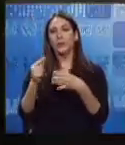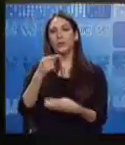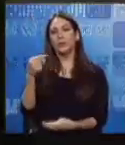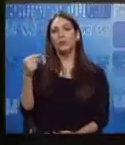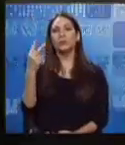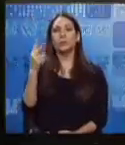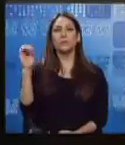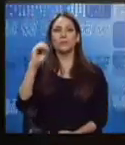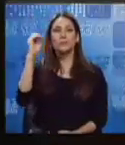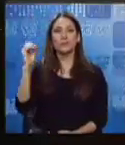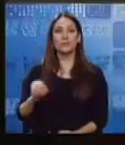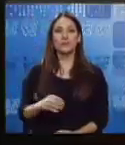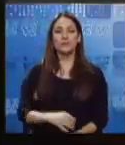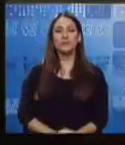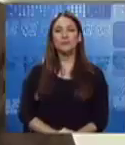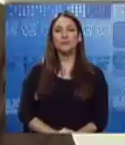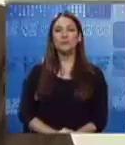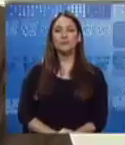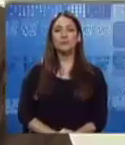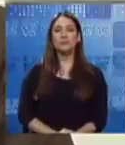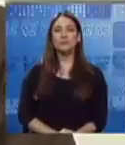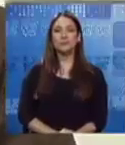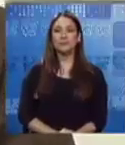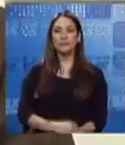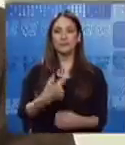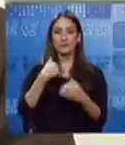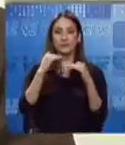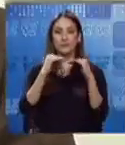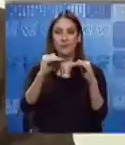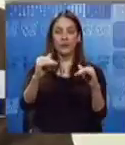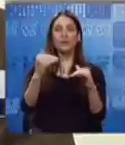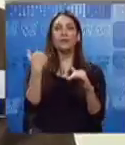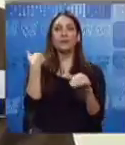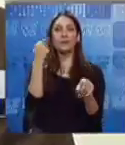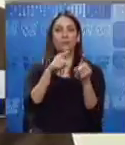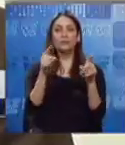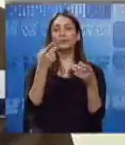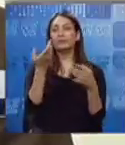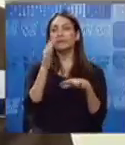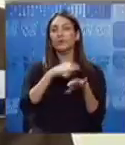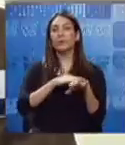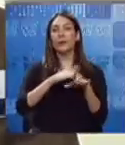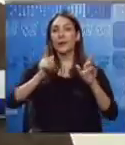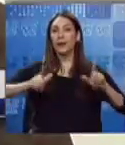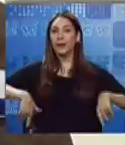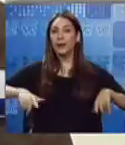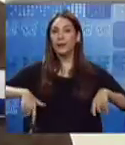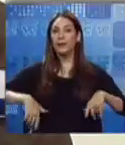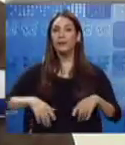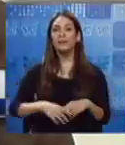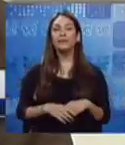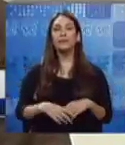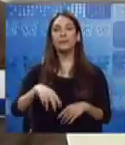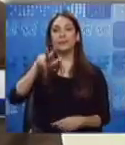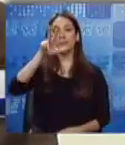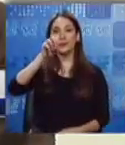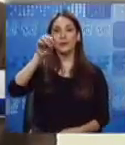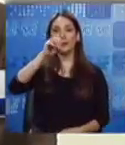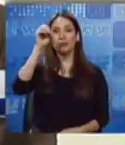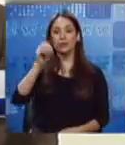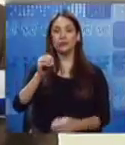2%. Existe una tendencia estable para cada uno de los candidatos. En el caso de Lenín Moreno, entre el 30%